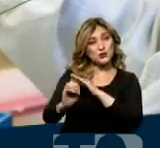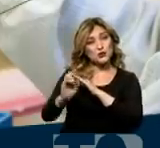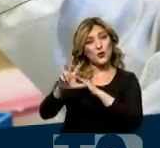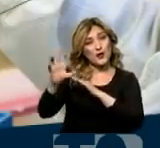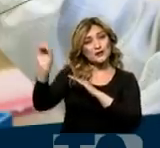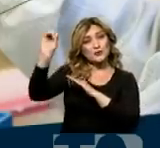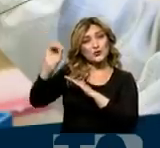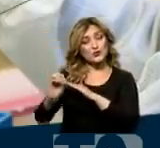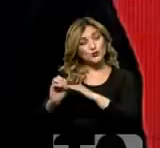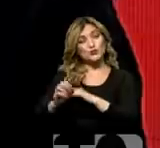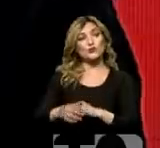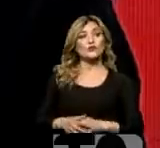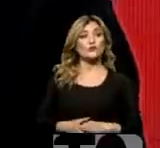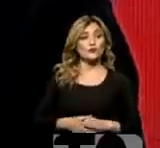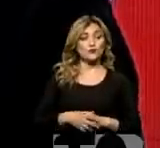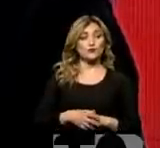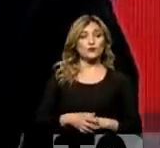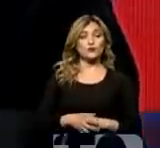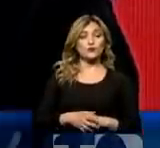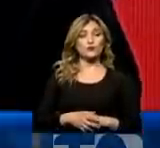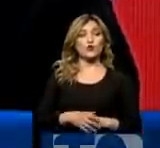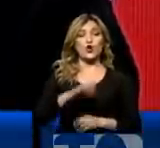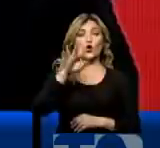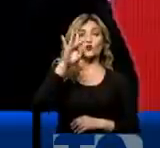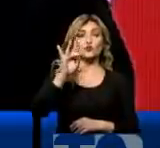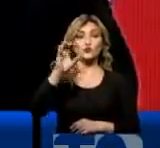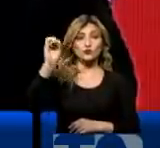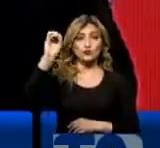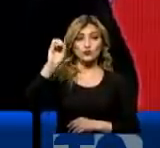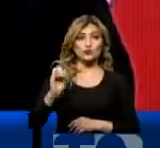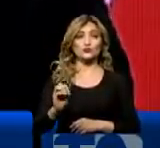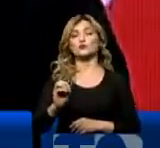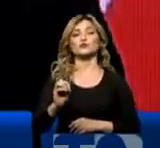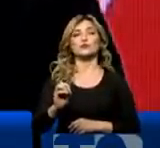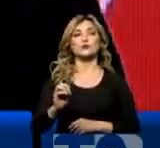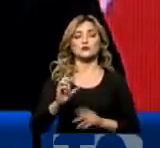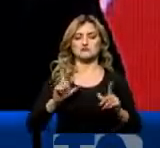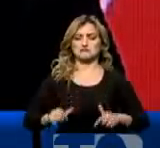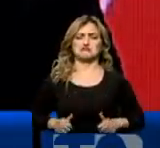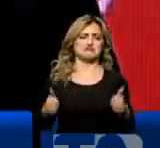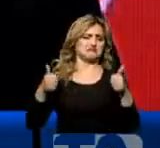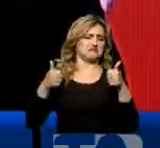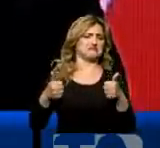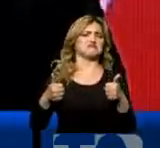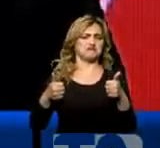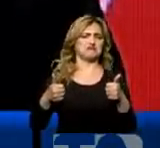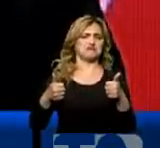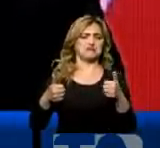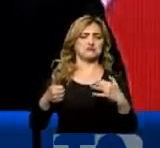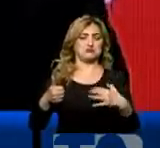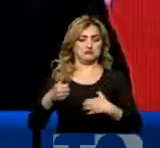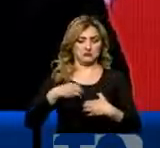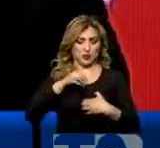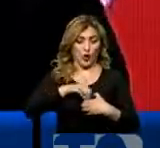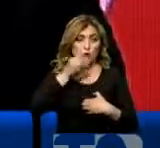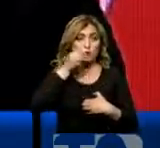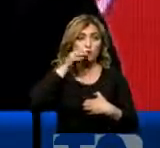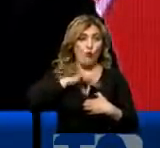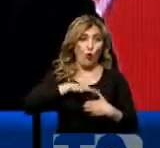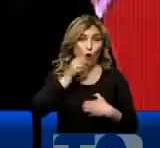30% respectivamente. Aproximadamente 80% se recuperan totalmente. Un 14% hace